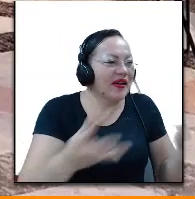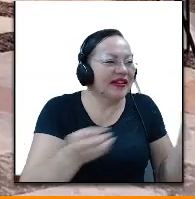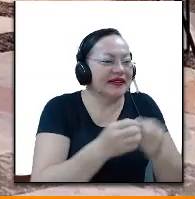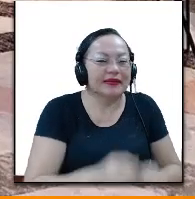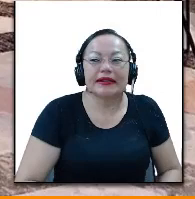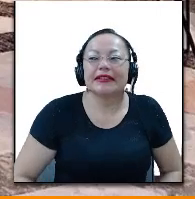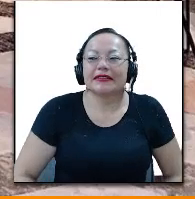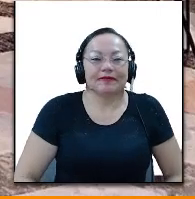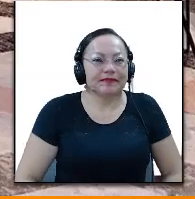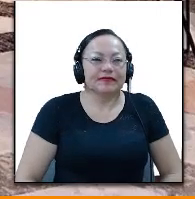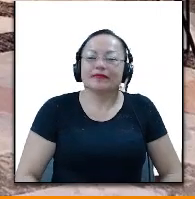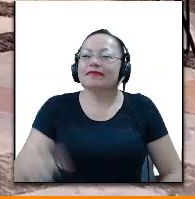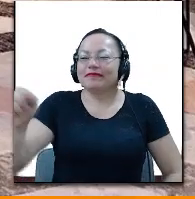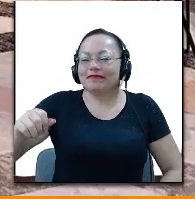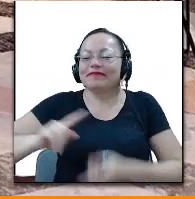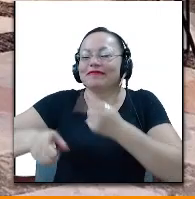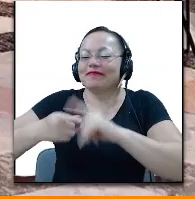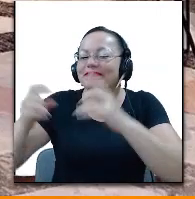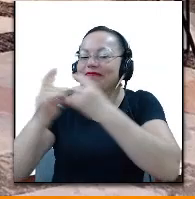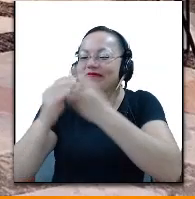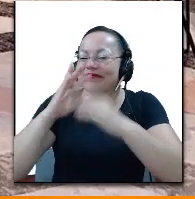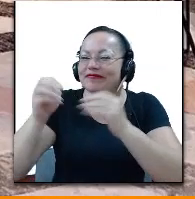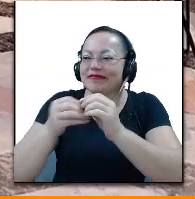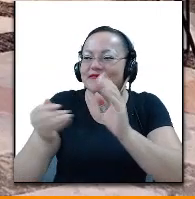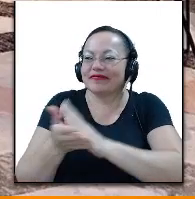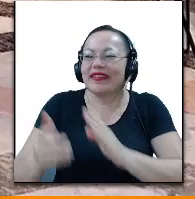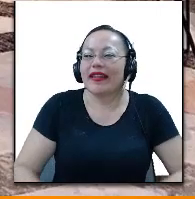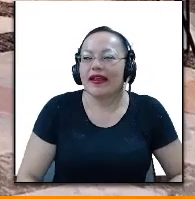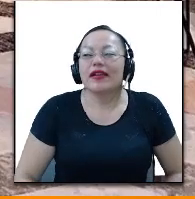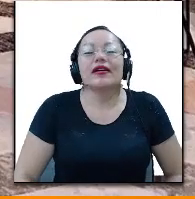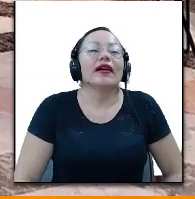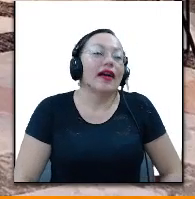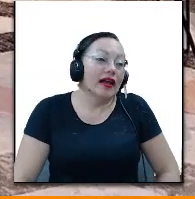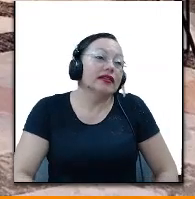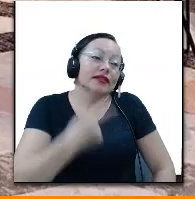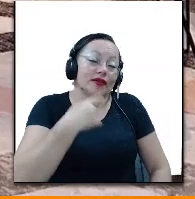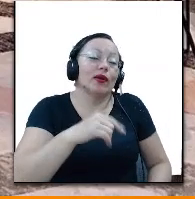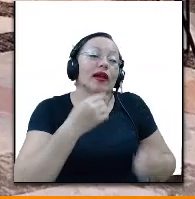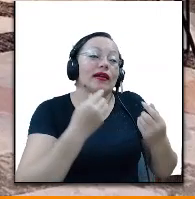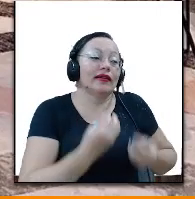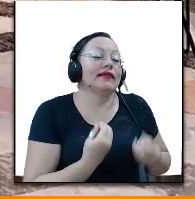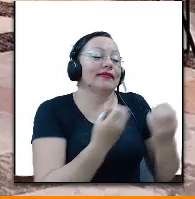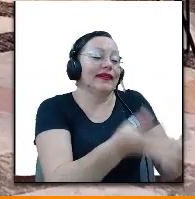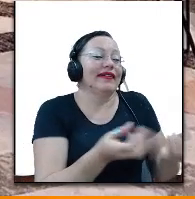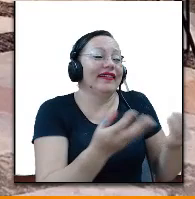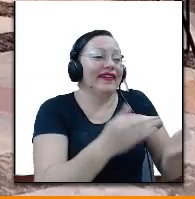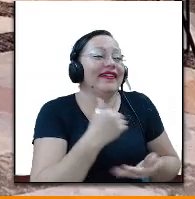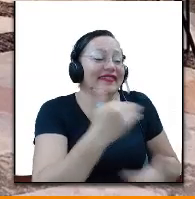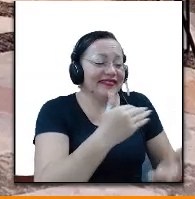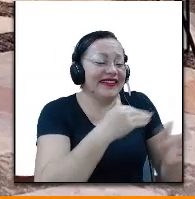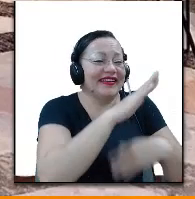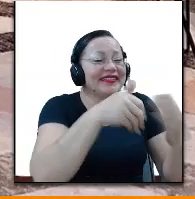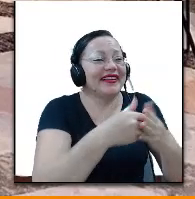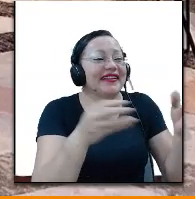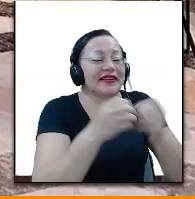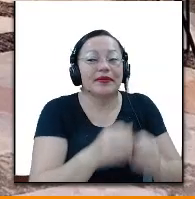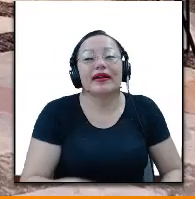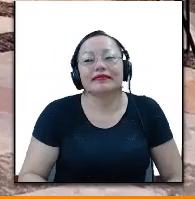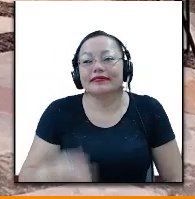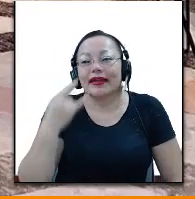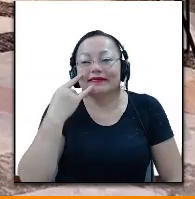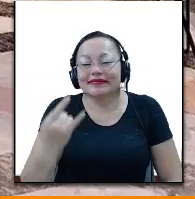pero que los regalos, las empresas de envío sí están funcionando, para que manden el regalo, no es que se hagan los locos. Sí. Muy bien, qué